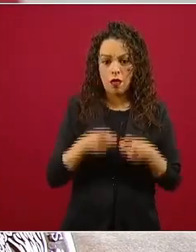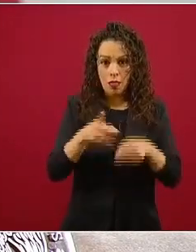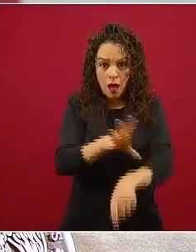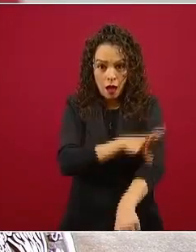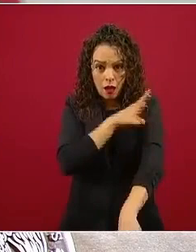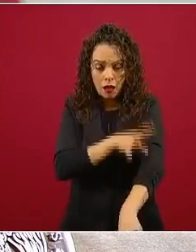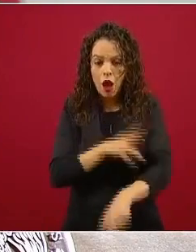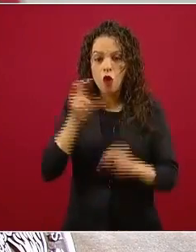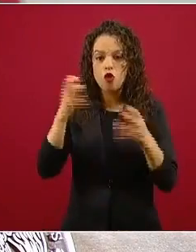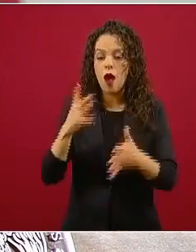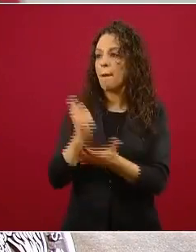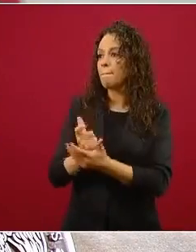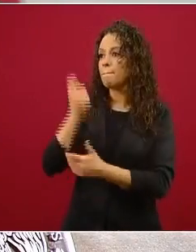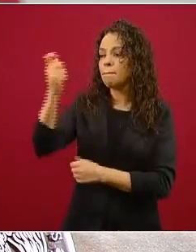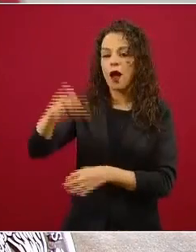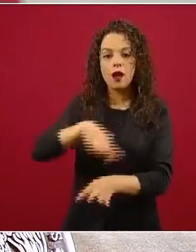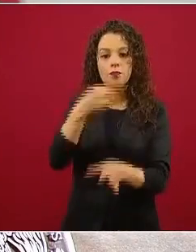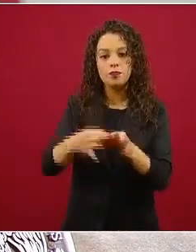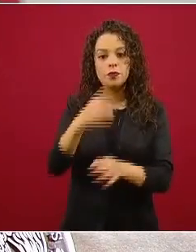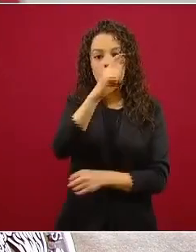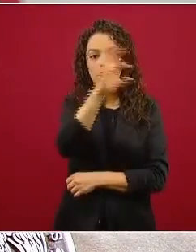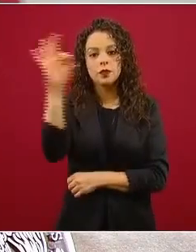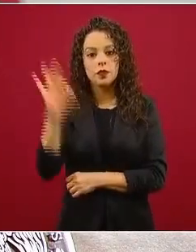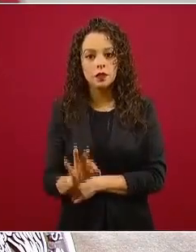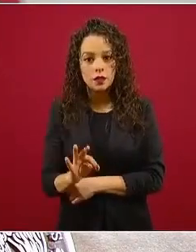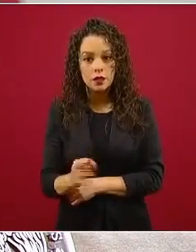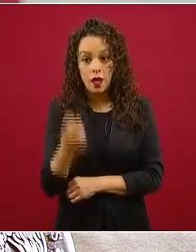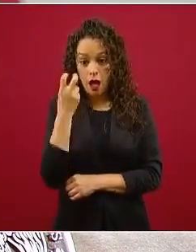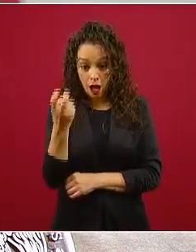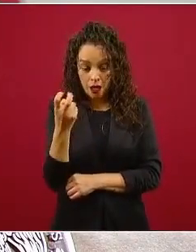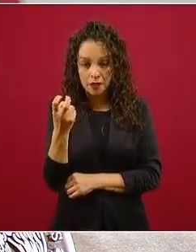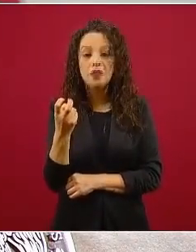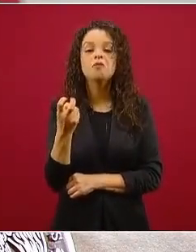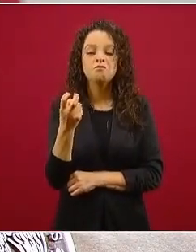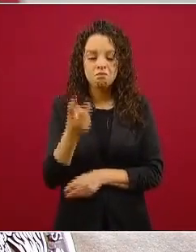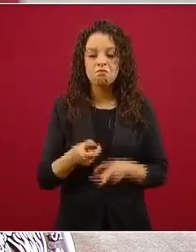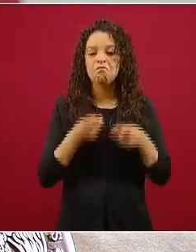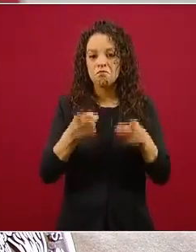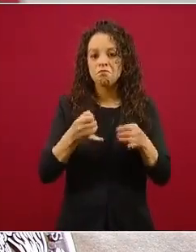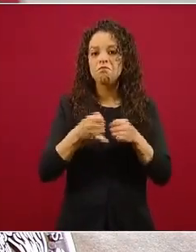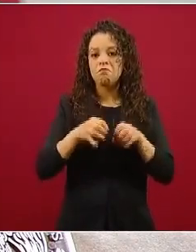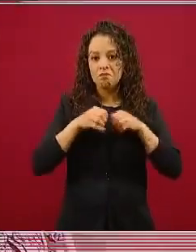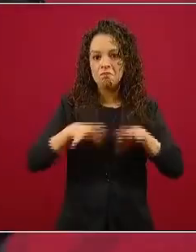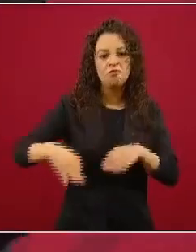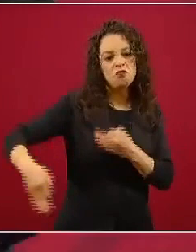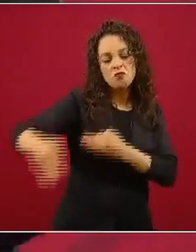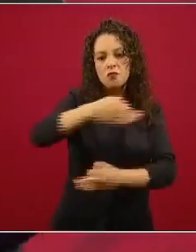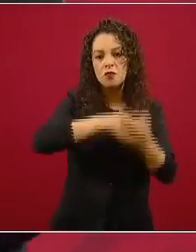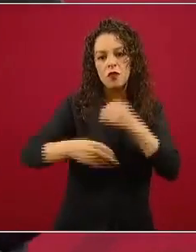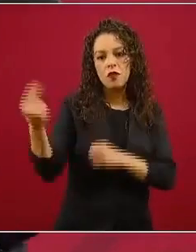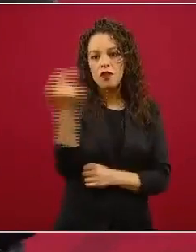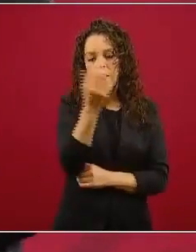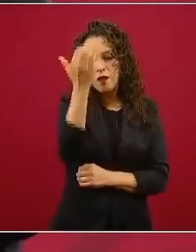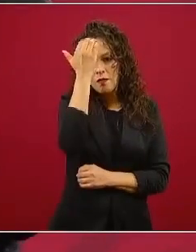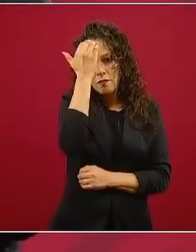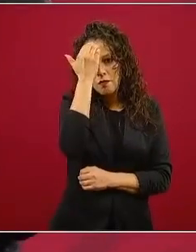Entonces, todo eso es lo que se va a ventilar, que quede completamente